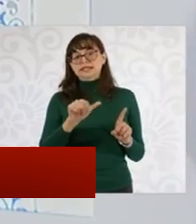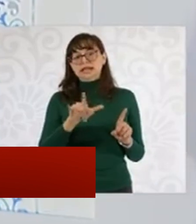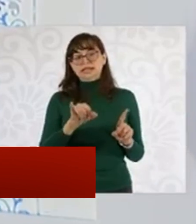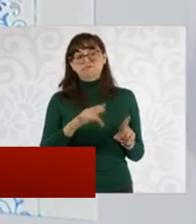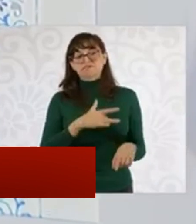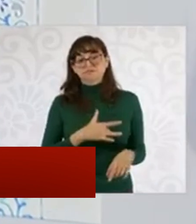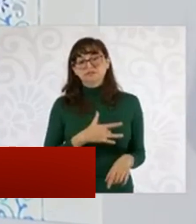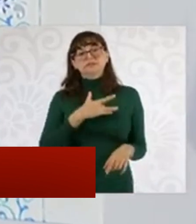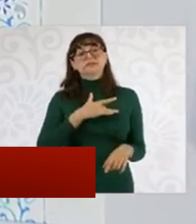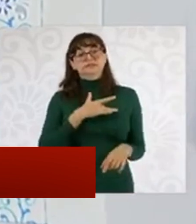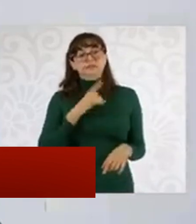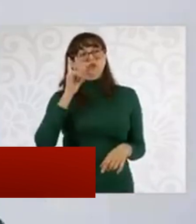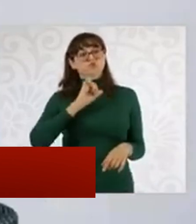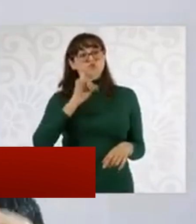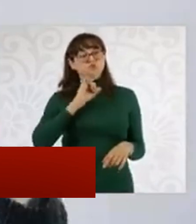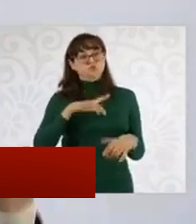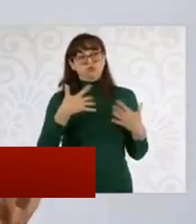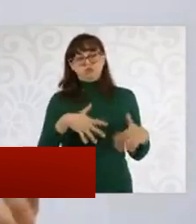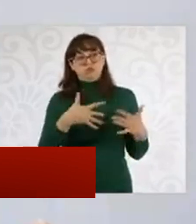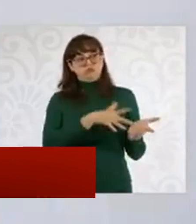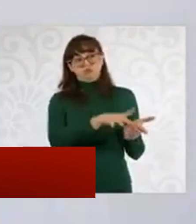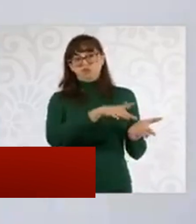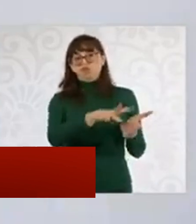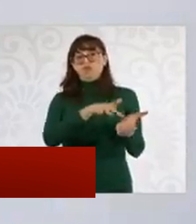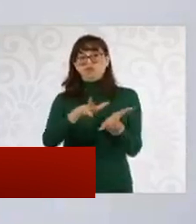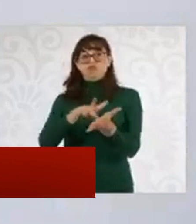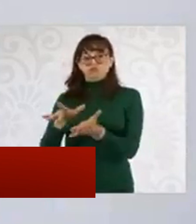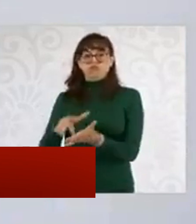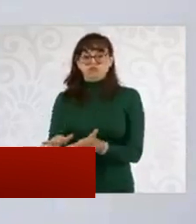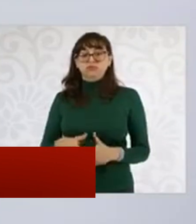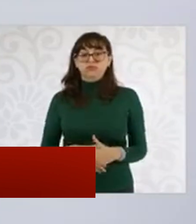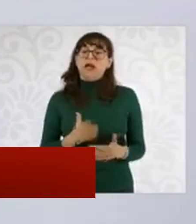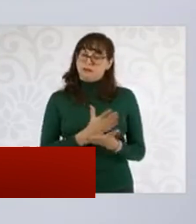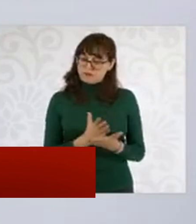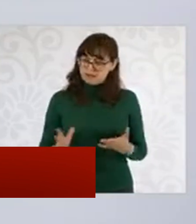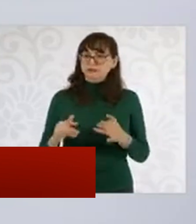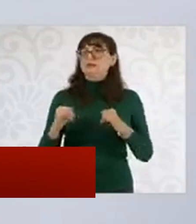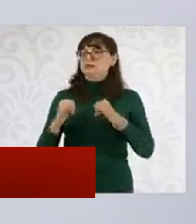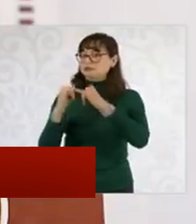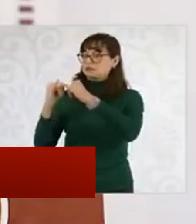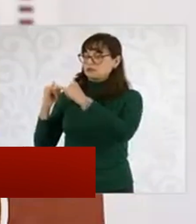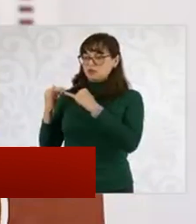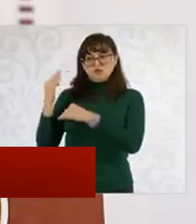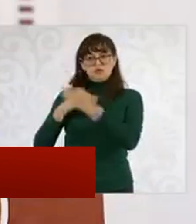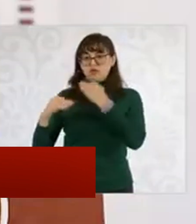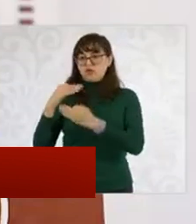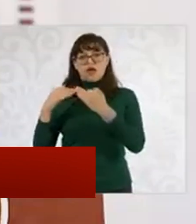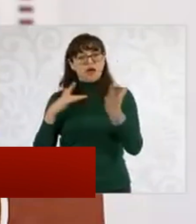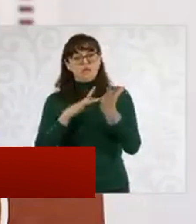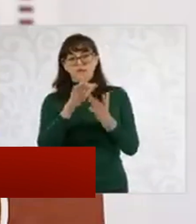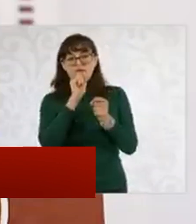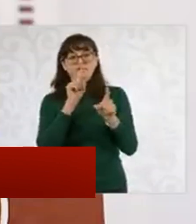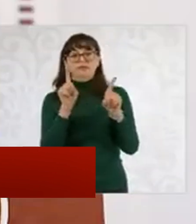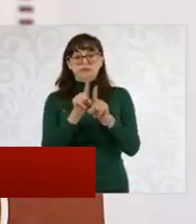estos casos ella va a seguir apoyando, además de todo el apoyo institucional. Entonces, fue muy bueno y en este caso en